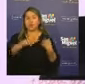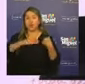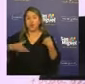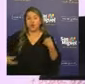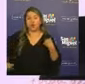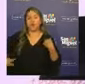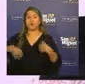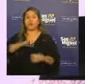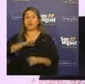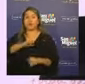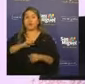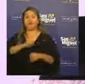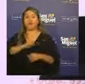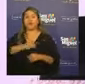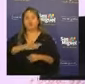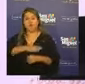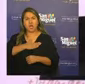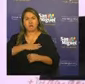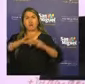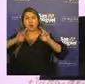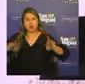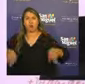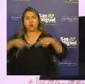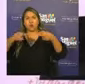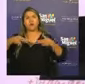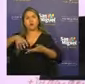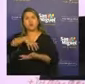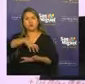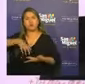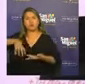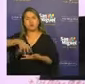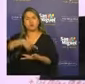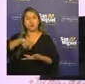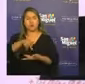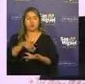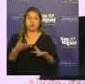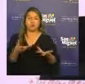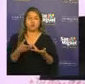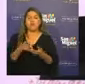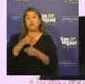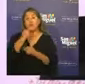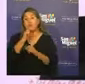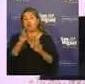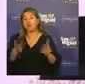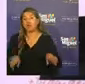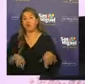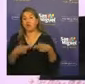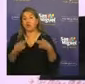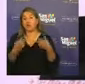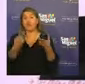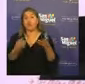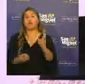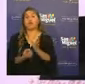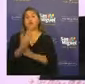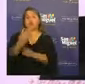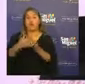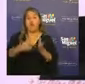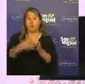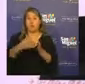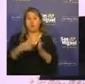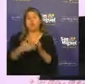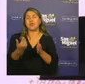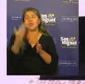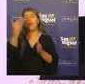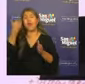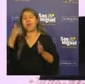que queremos recuperar la ciudad para las personas. Eso significa recuperar los espacios públicos. La nueva Alameda, que estaba transformada en un